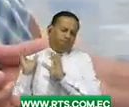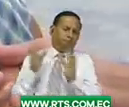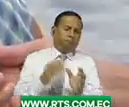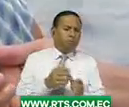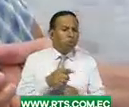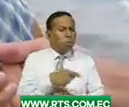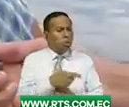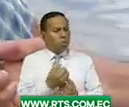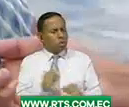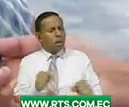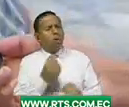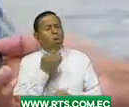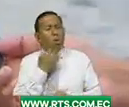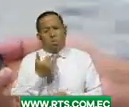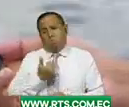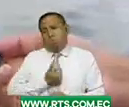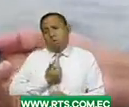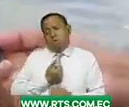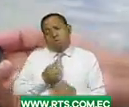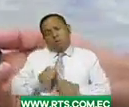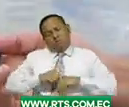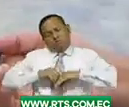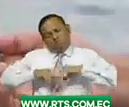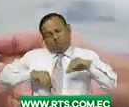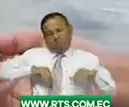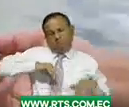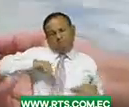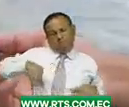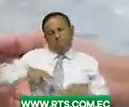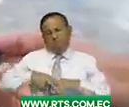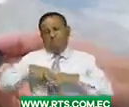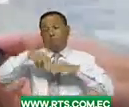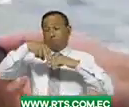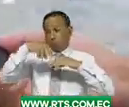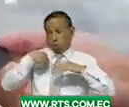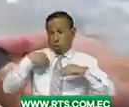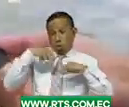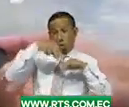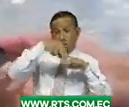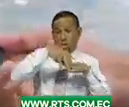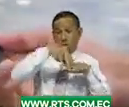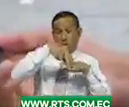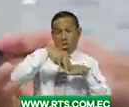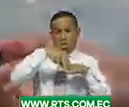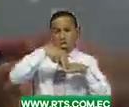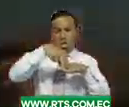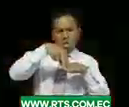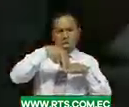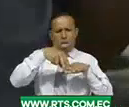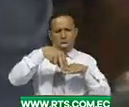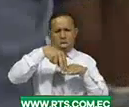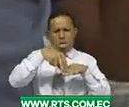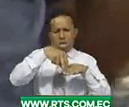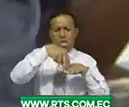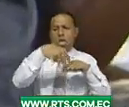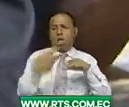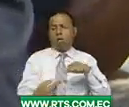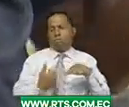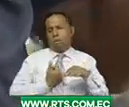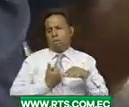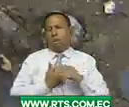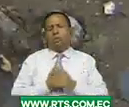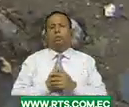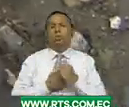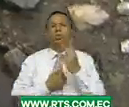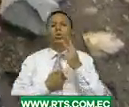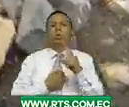solito. Es que iba solito, como estaba parado al filo de la gabarra, pues iba virando y yo lo tuve del tubo. Los 2 lesionados tuvieron